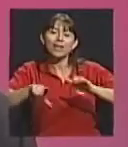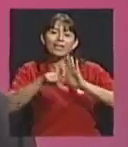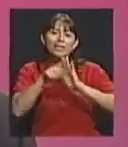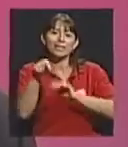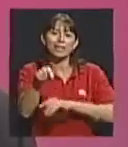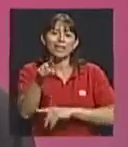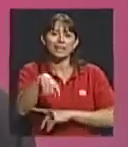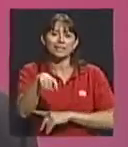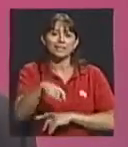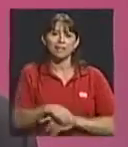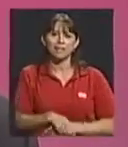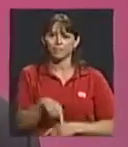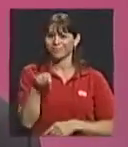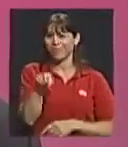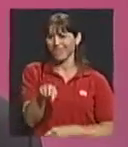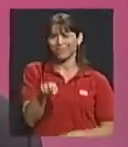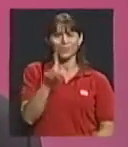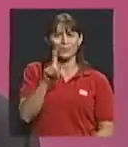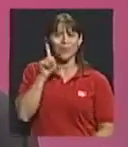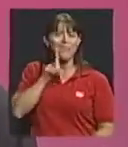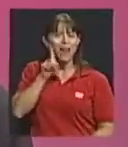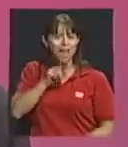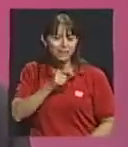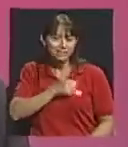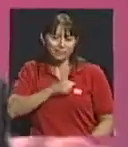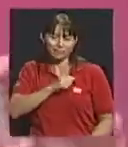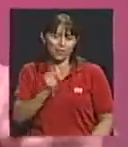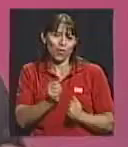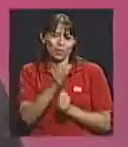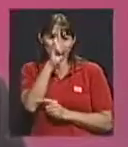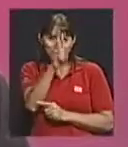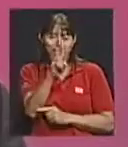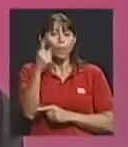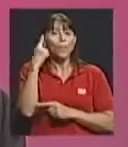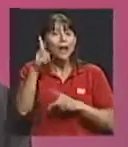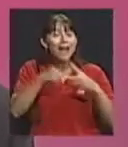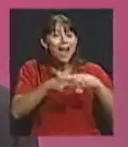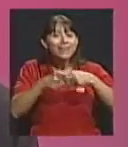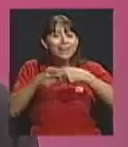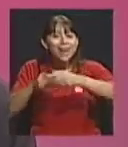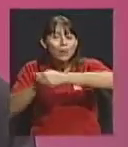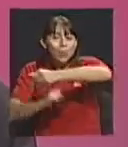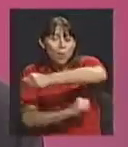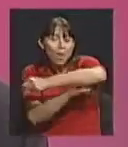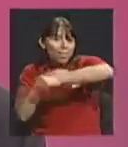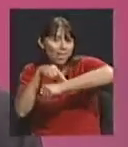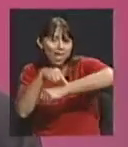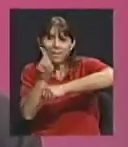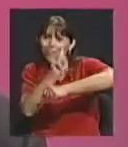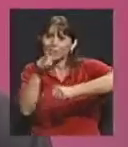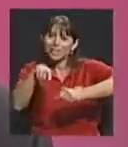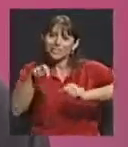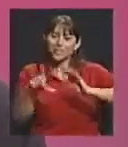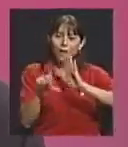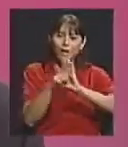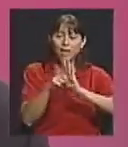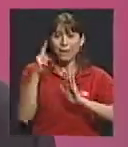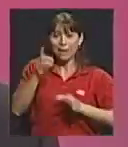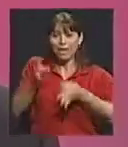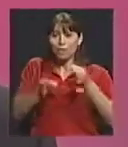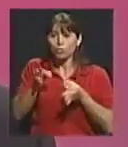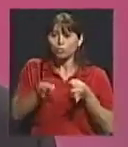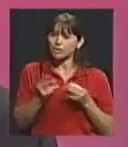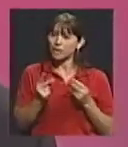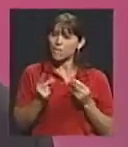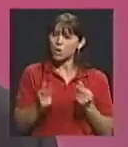necesita eso es una falacia con todo respeto para arreglar un puente no se necesita ninguna ley para que la justicia sea pronta y cumplida no